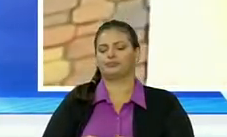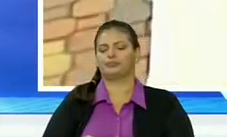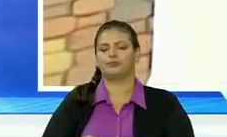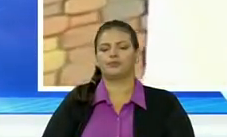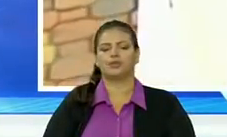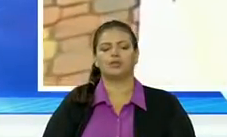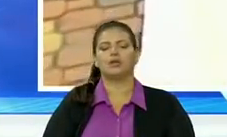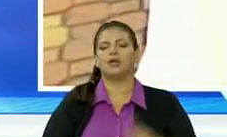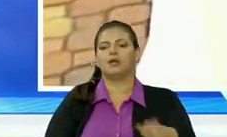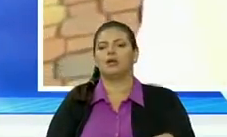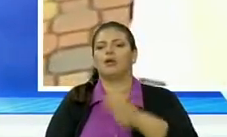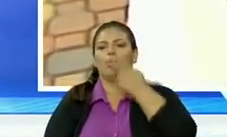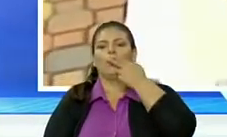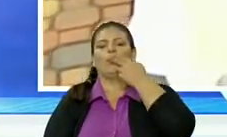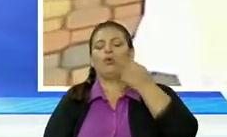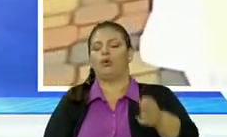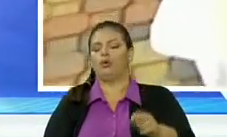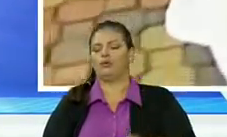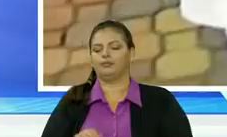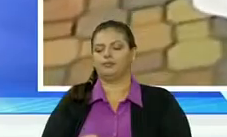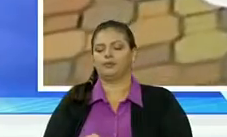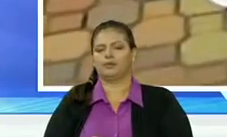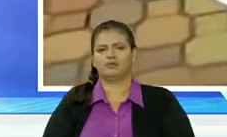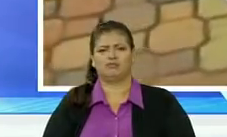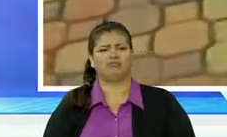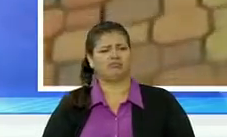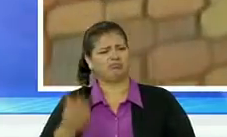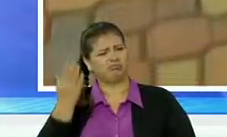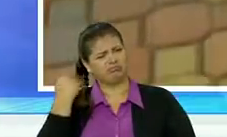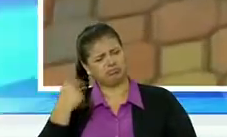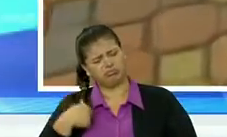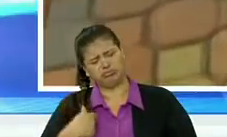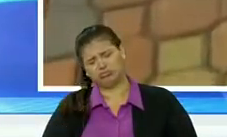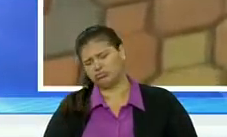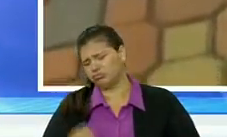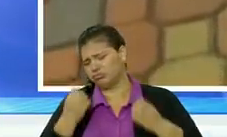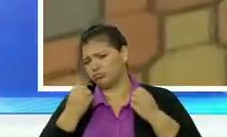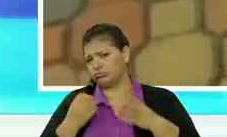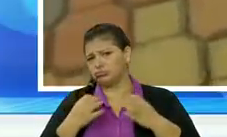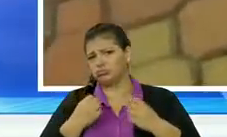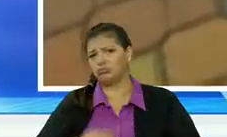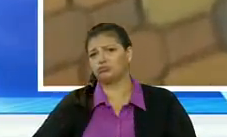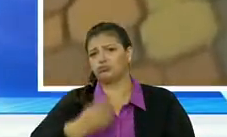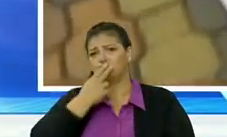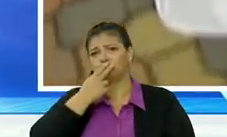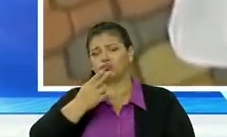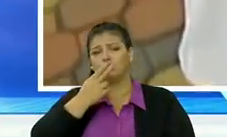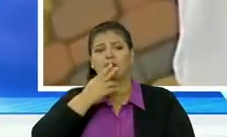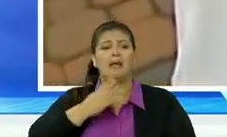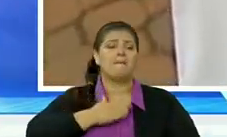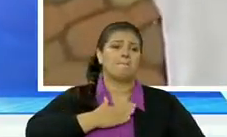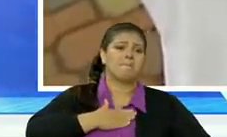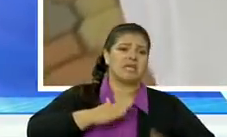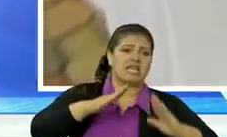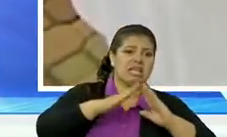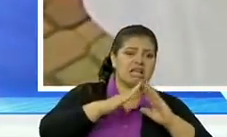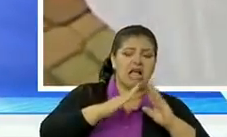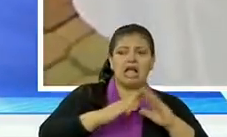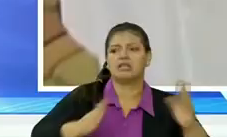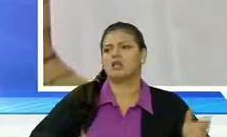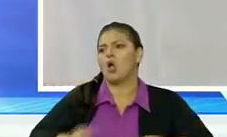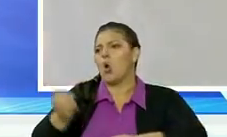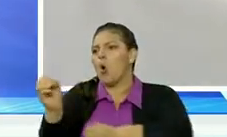usted. Sí, como chimenea. Yo tenía cigarrillos en todos los sitios a los que tenía acceso. En mi carro, en mi velador, en mi escritorio, en